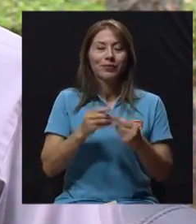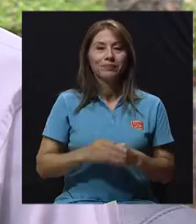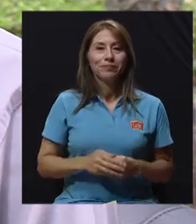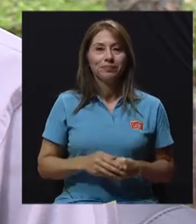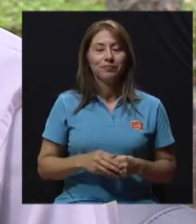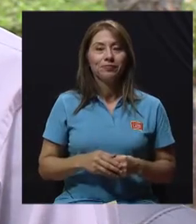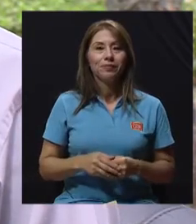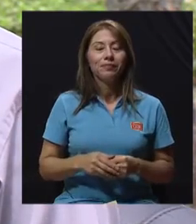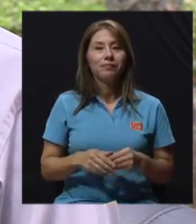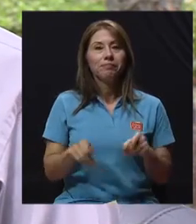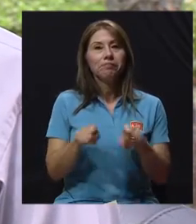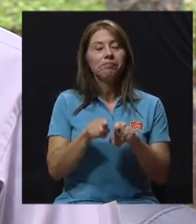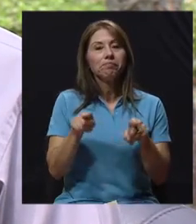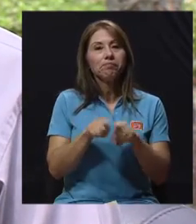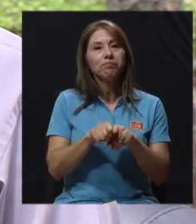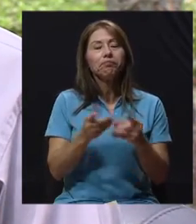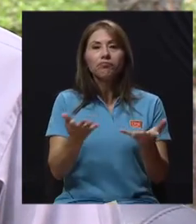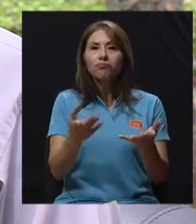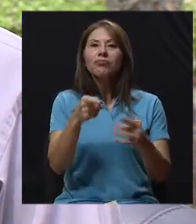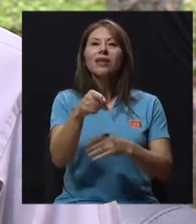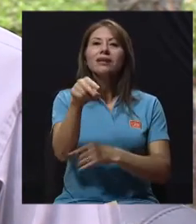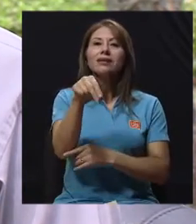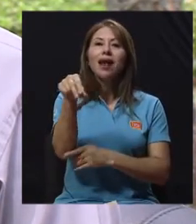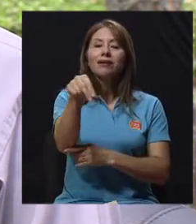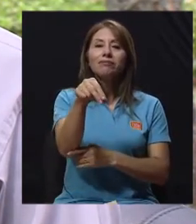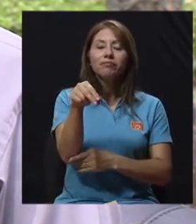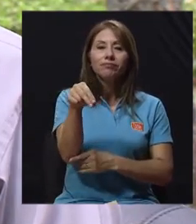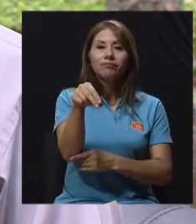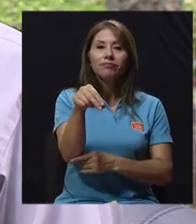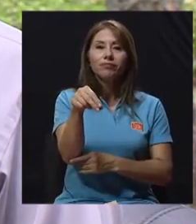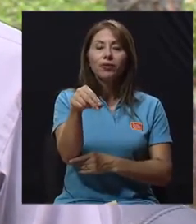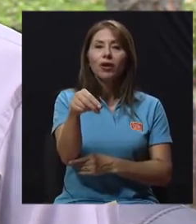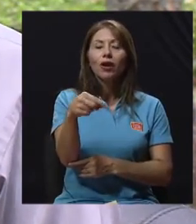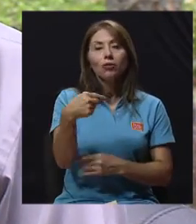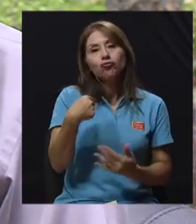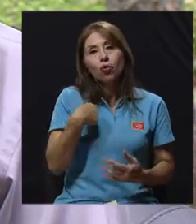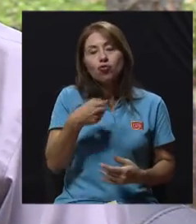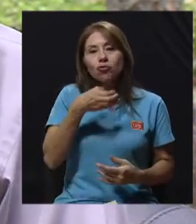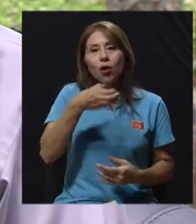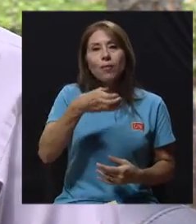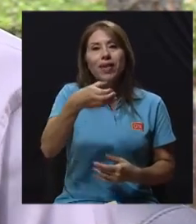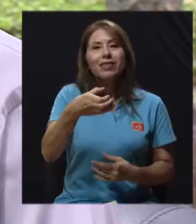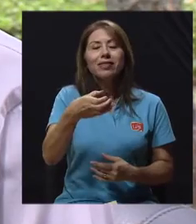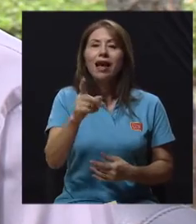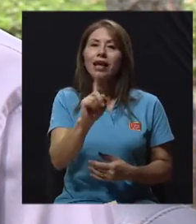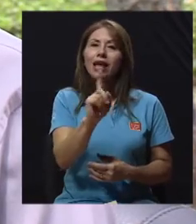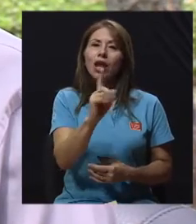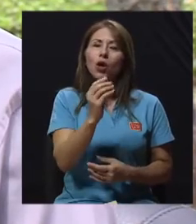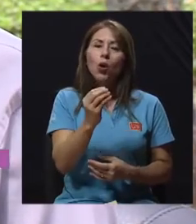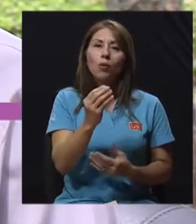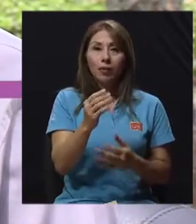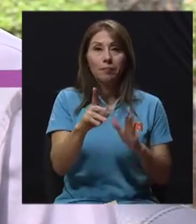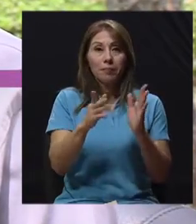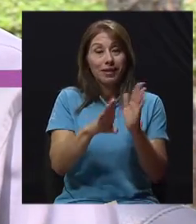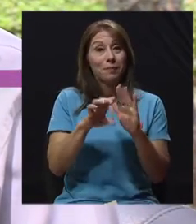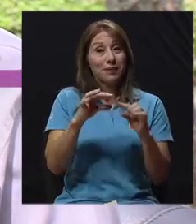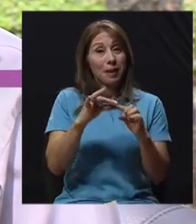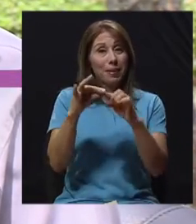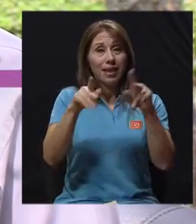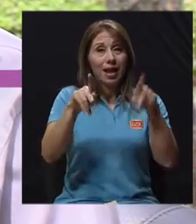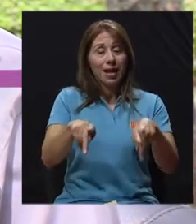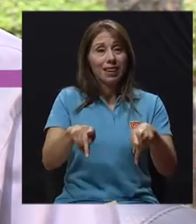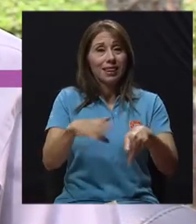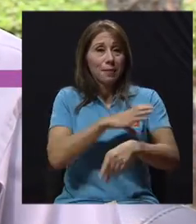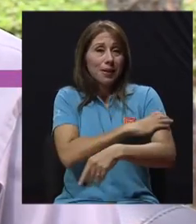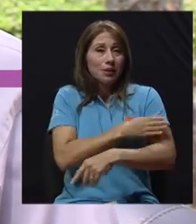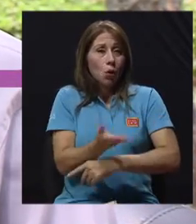el otro asunto, digamos, es lo de la sal, ¿verdad? Uno lo que recomienda a la gente es que no coma más de, sobre todo la gente que padece